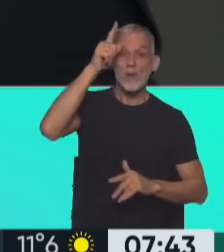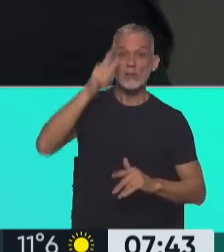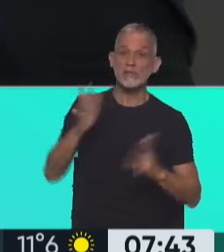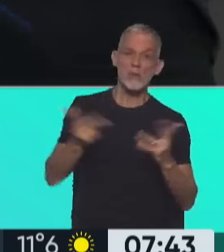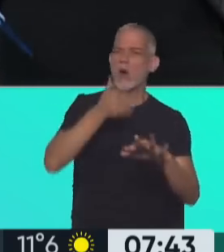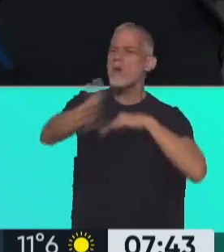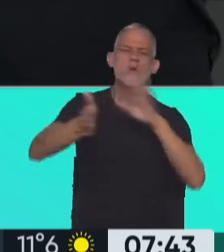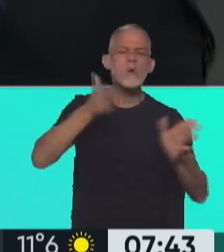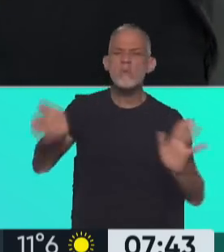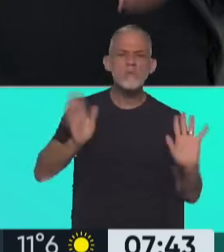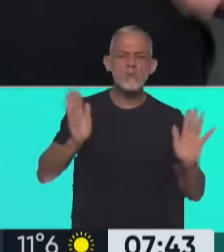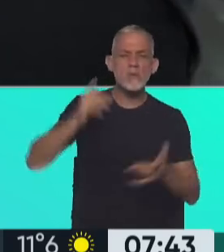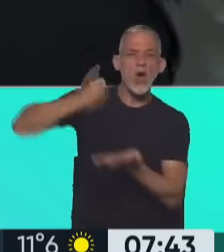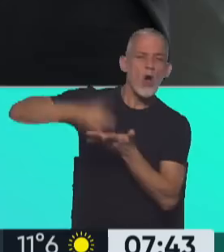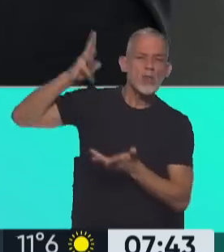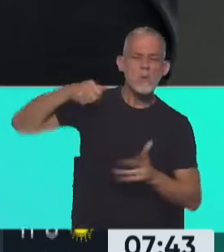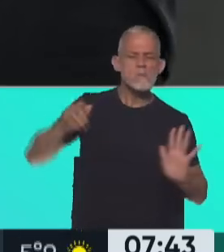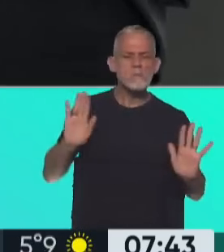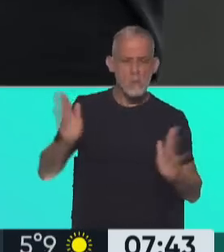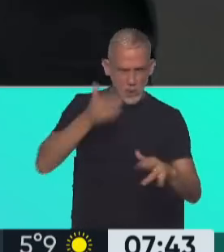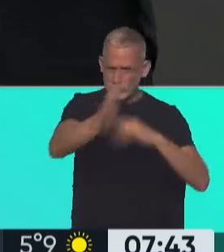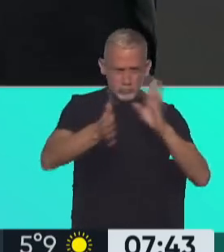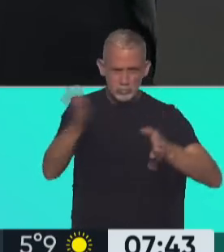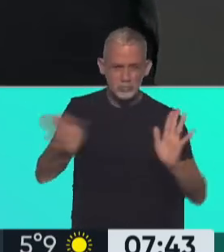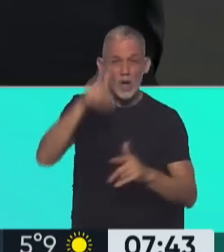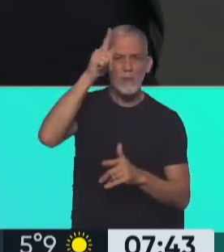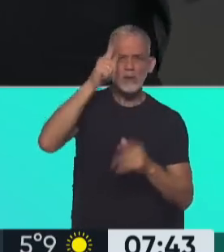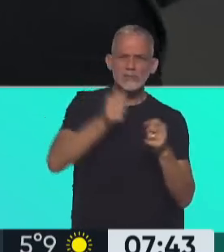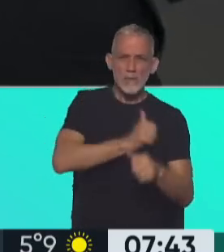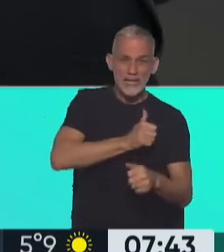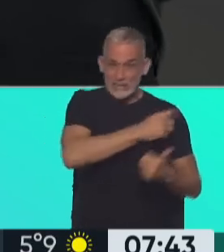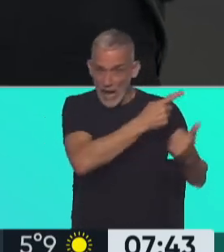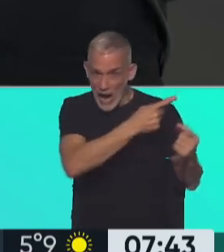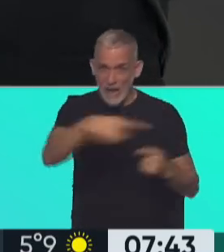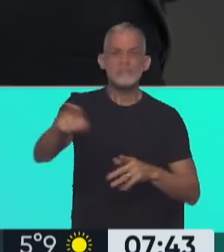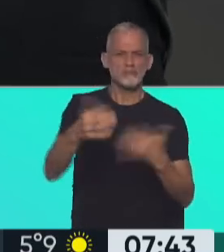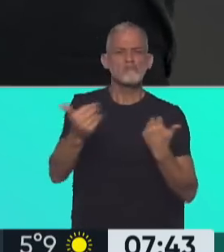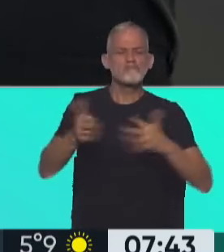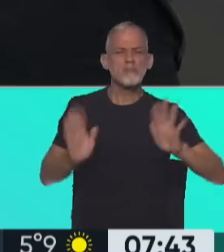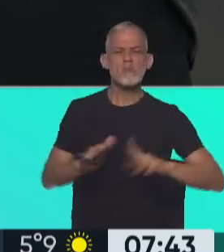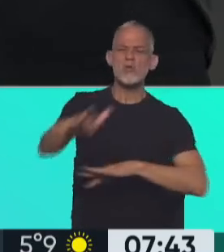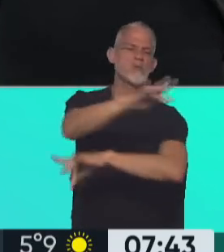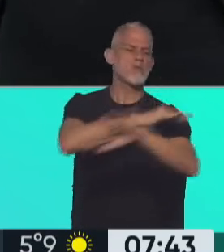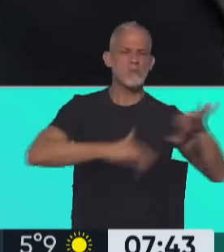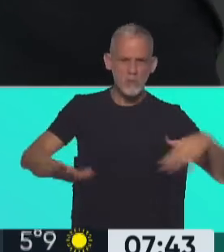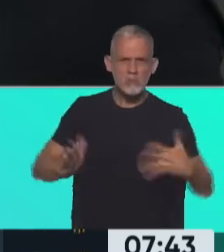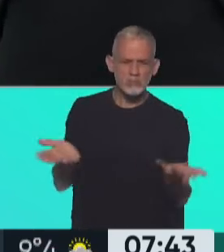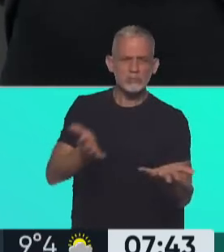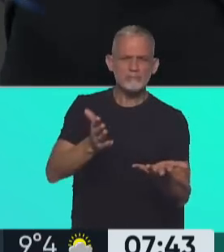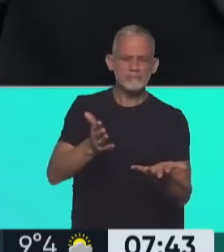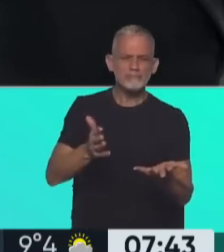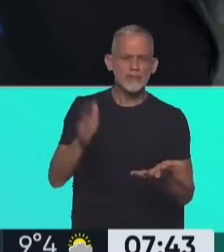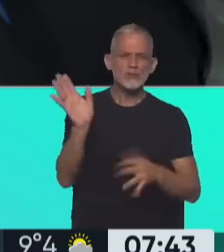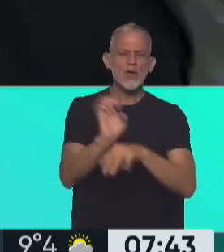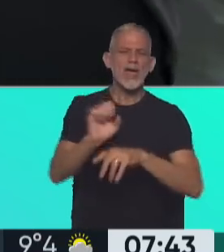realizar allanamientos sin orden judicial y fundamentalmente desplegar lo que es las Fuerzas Armadas en el